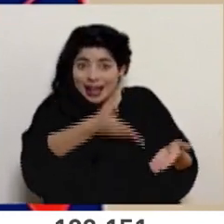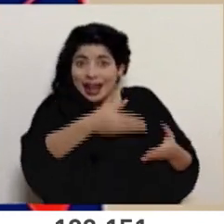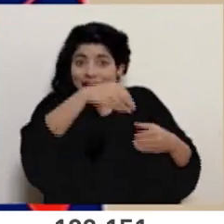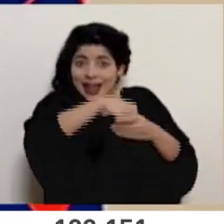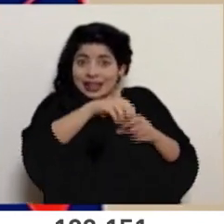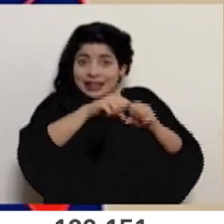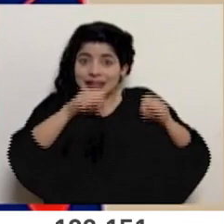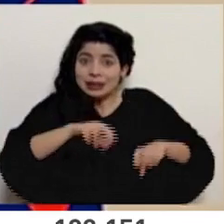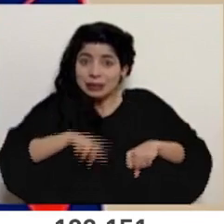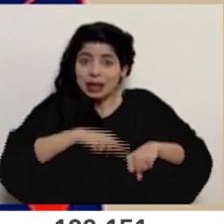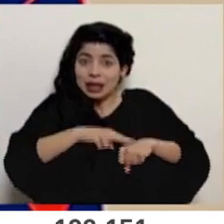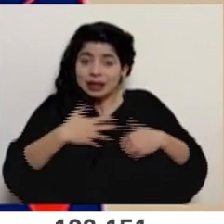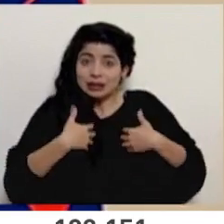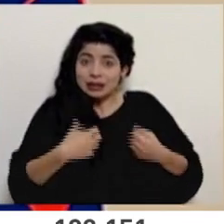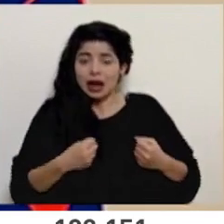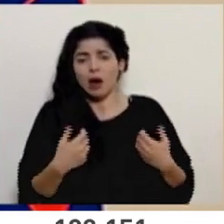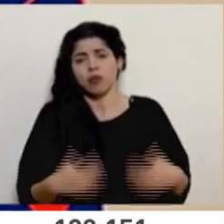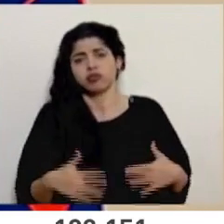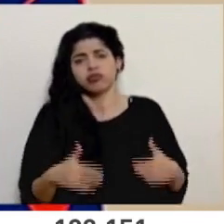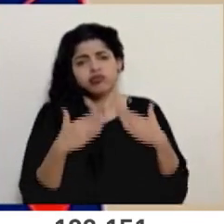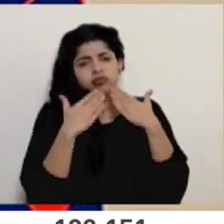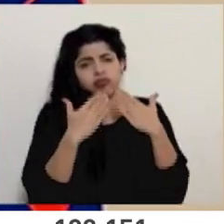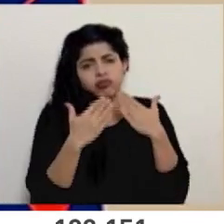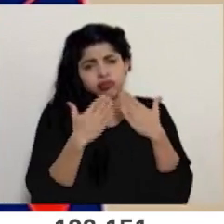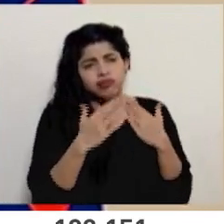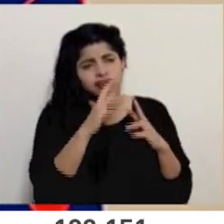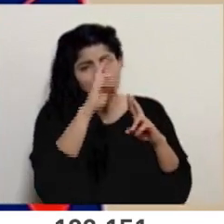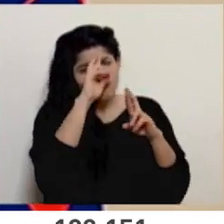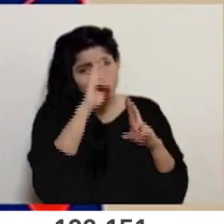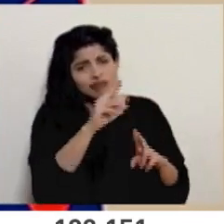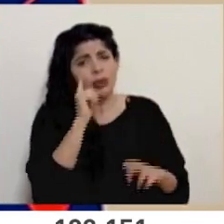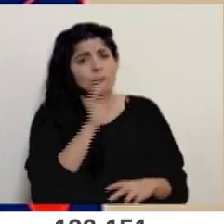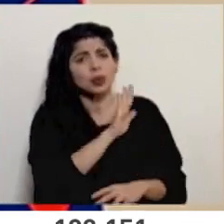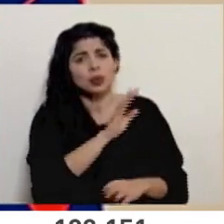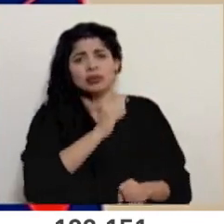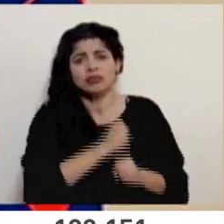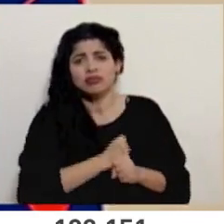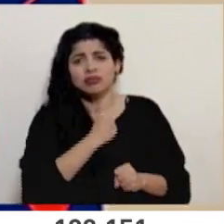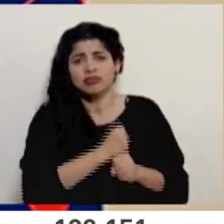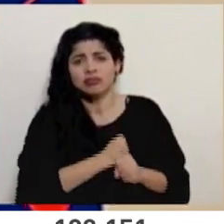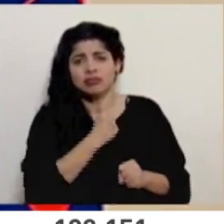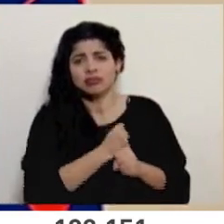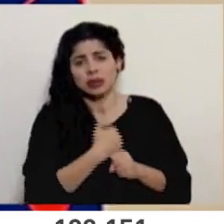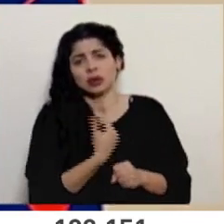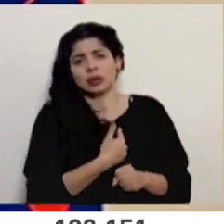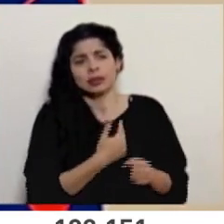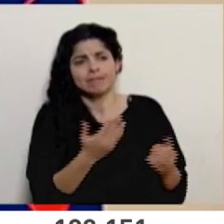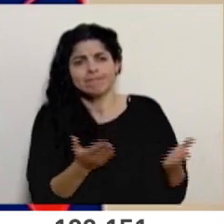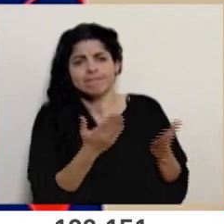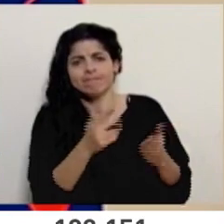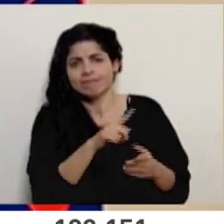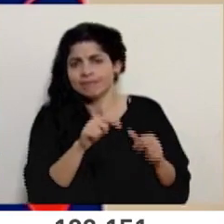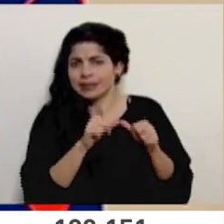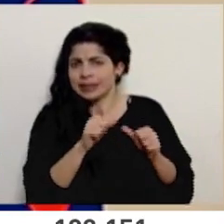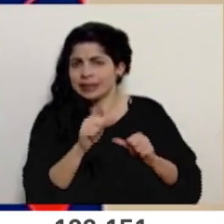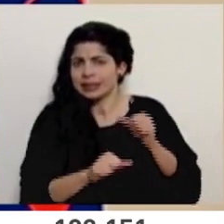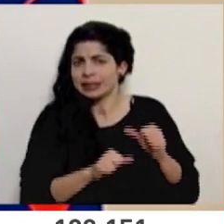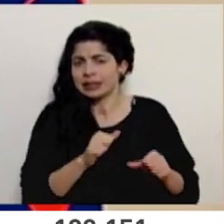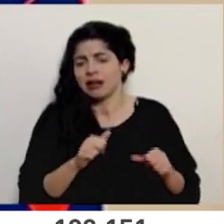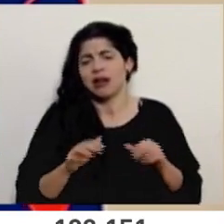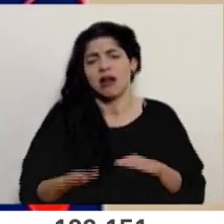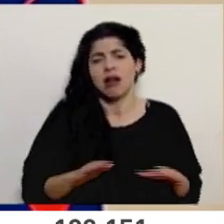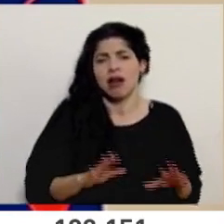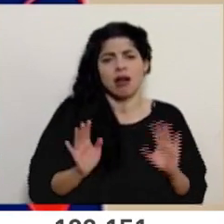Salud, nuestro agradecimiento, nuestro respeto por el trabajo que hacen y nuestra motivación para seguir adelante y no bajar la